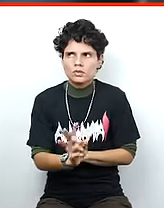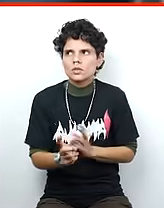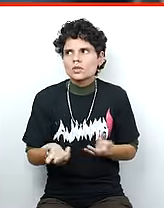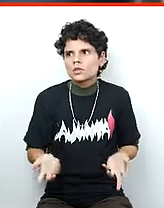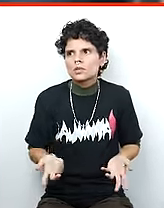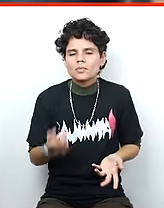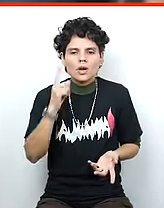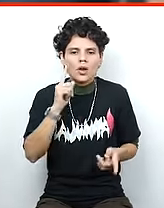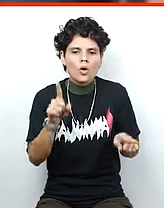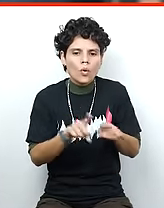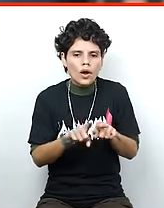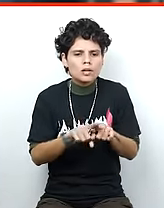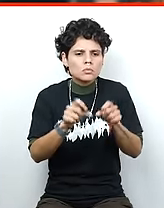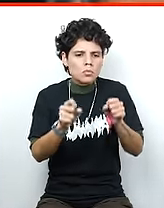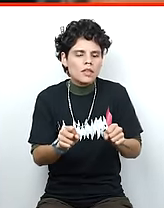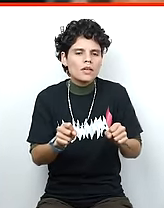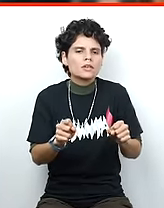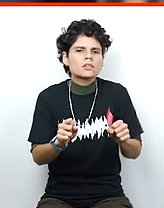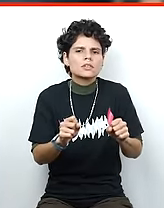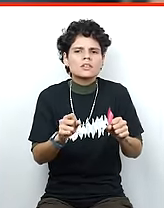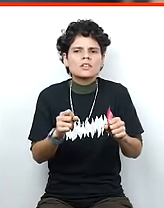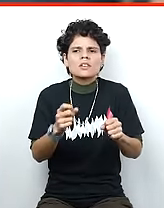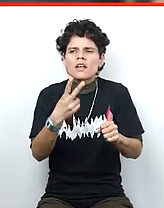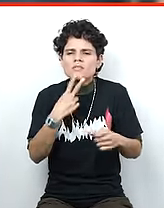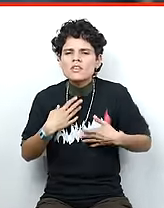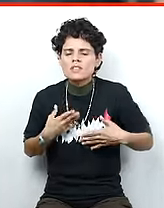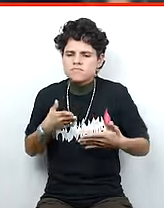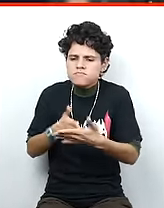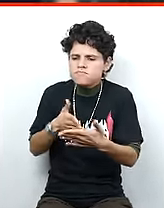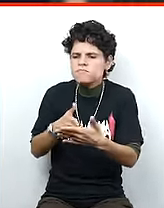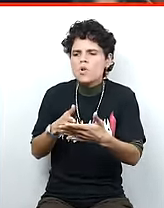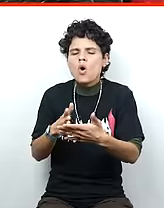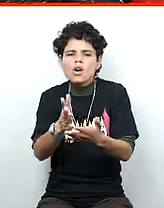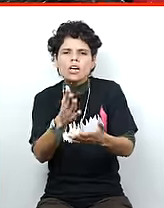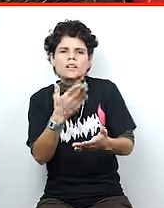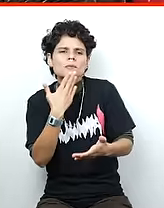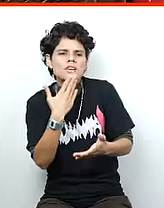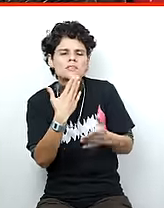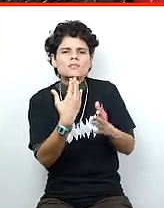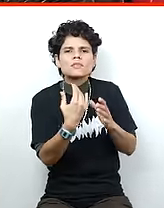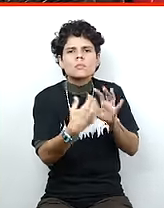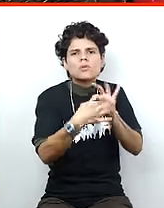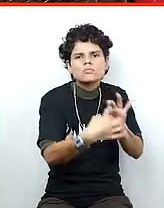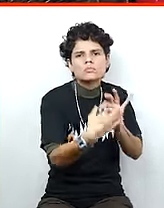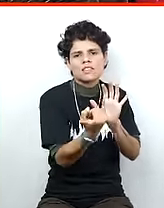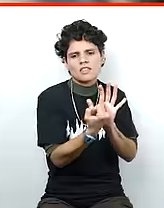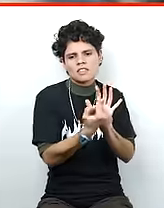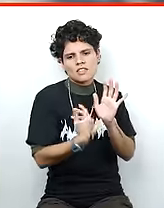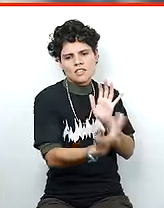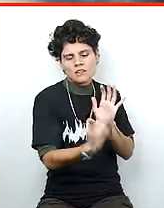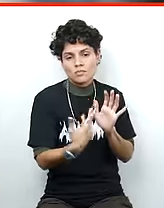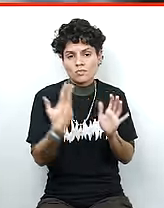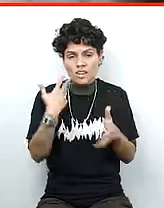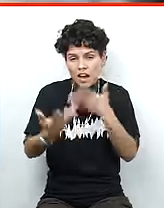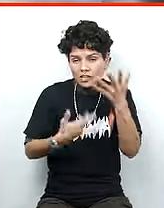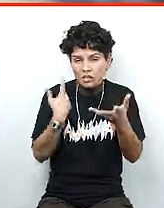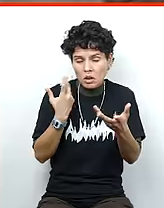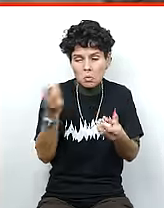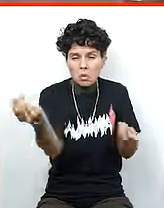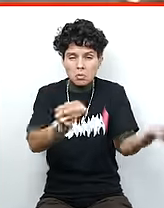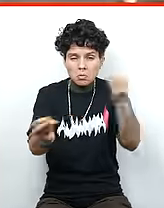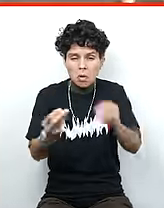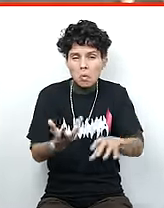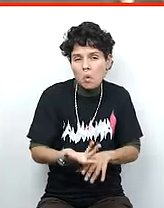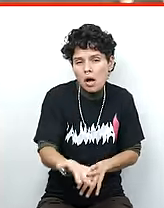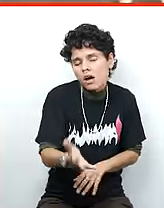se puede decir? Como que aprendan a sobrellevar las cosas nomás, pues, ¿me entendió? No, que se identifiquen. Ese es mi fin cuando hablo igual las canciones.